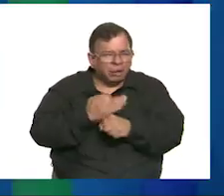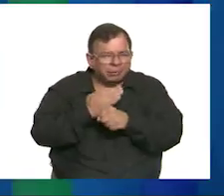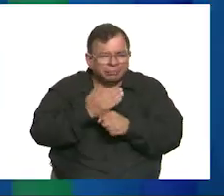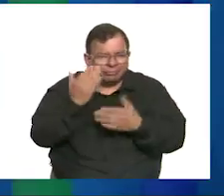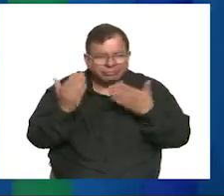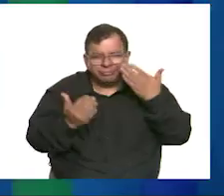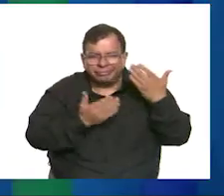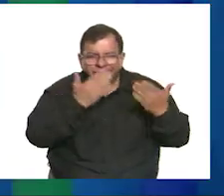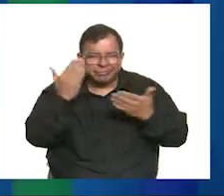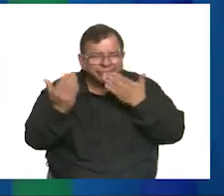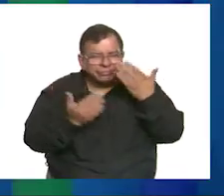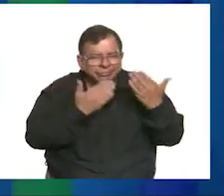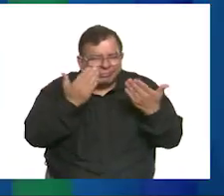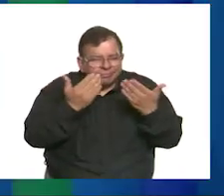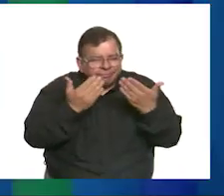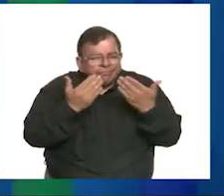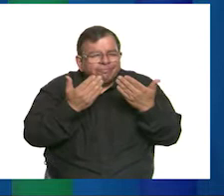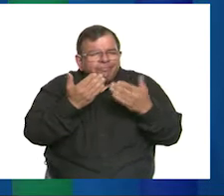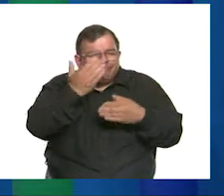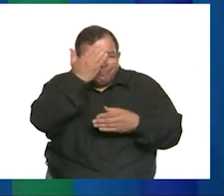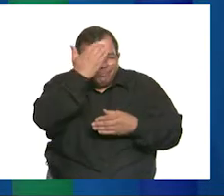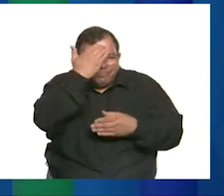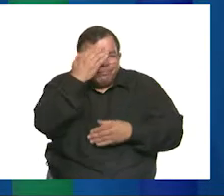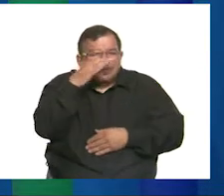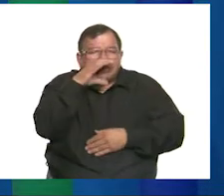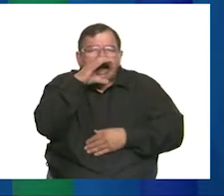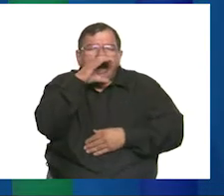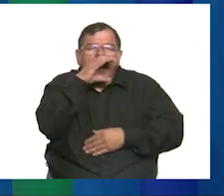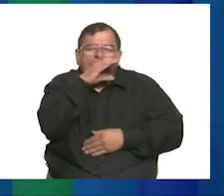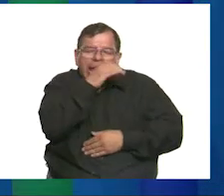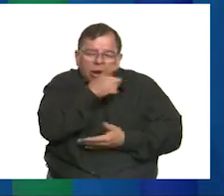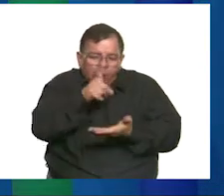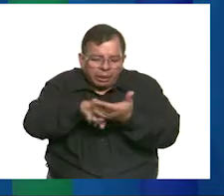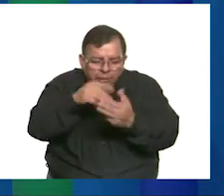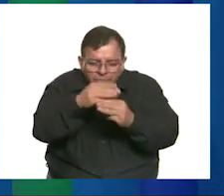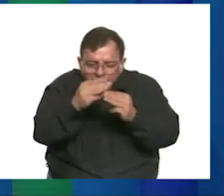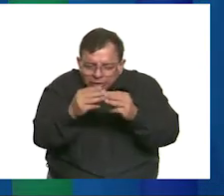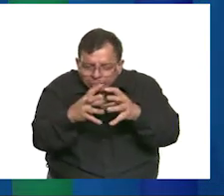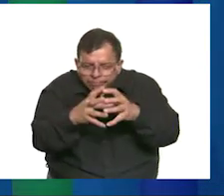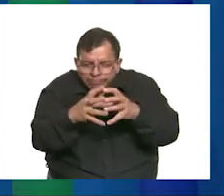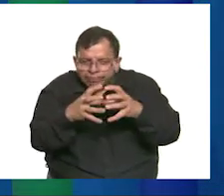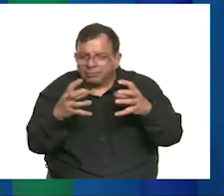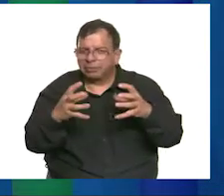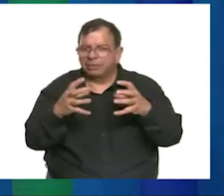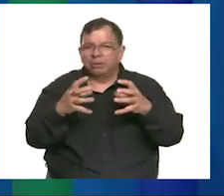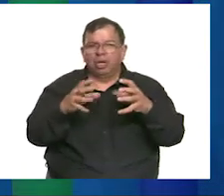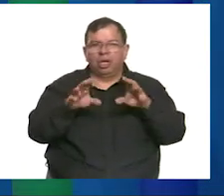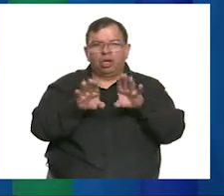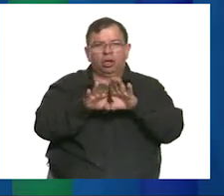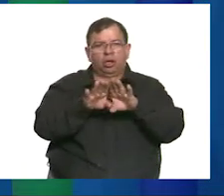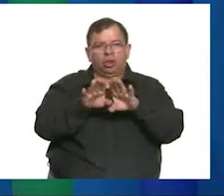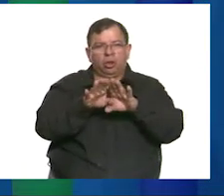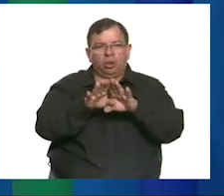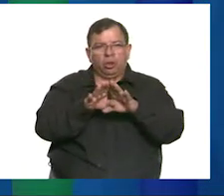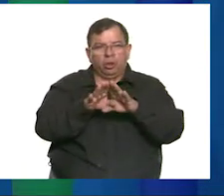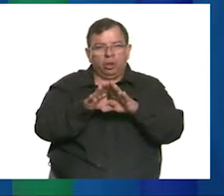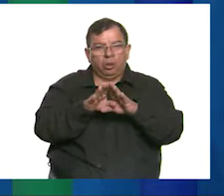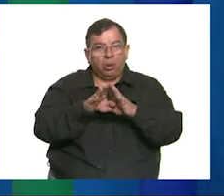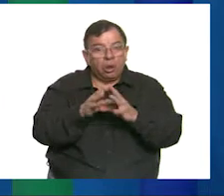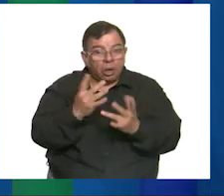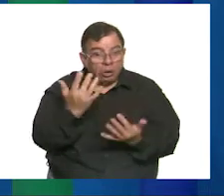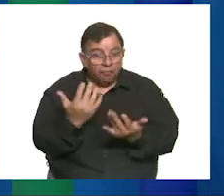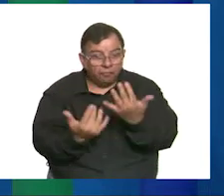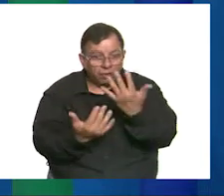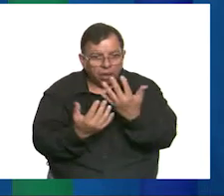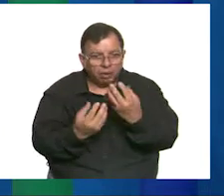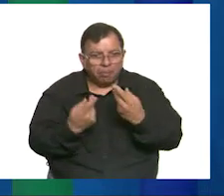hoy, empezamos a conocer el efecto del calor en los materiales y cómo ha cambiado radicalmente la vida humana desde que